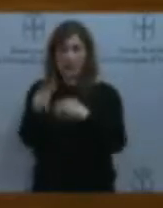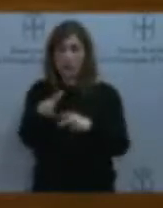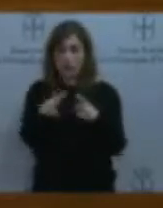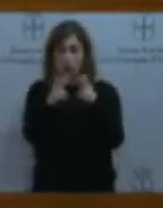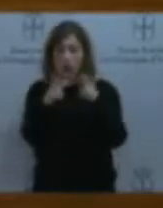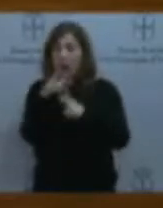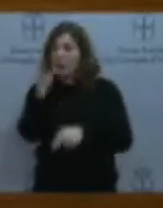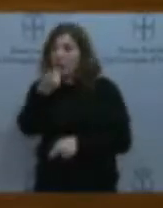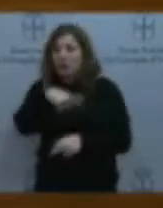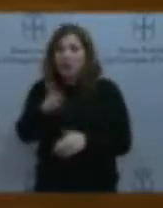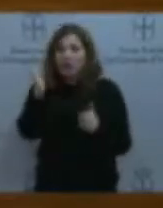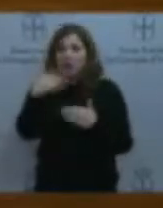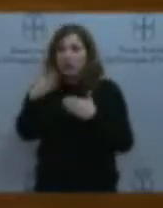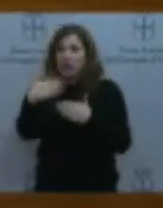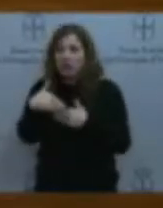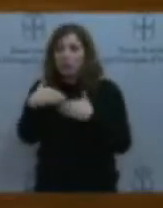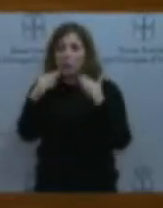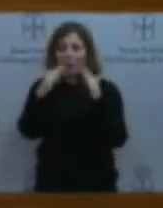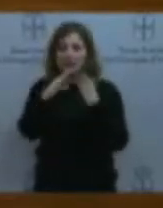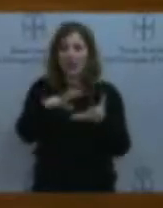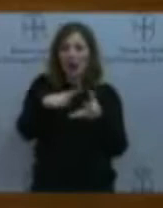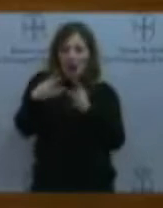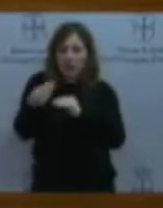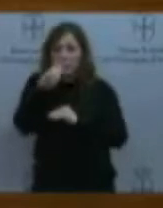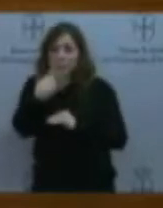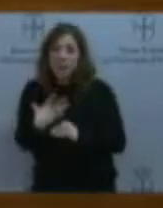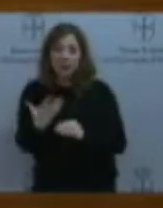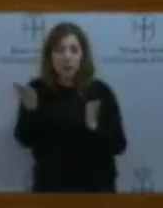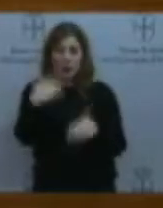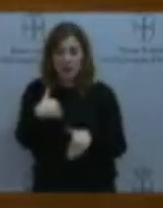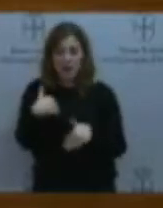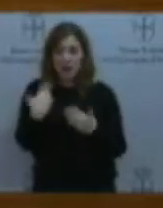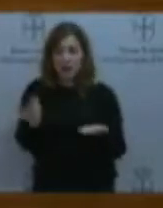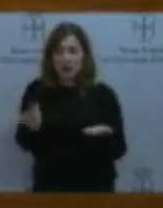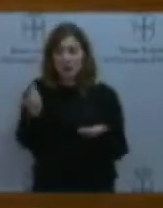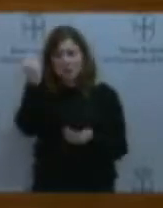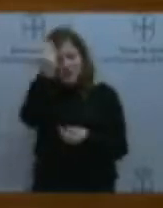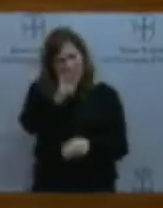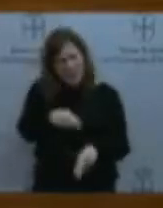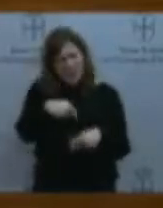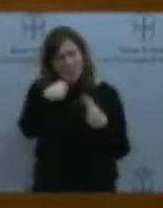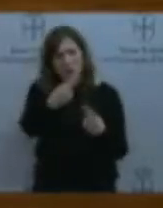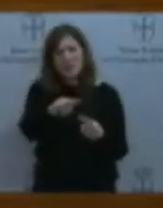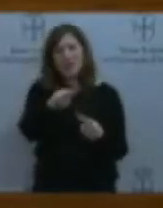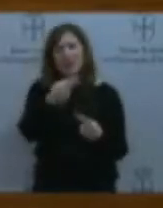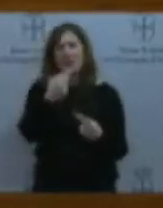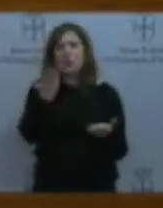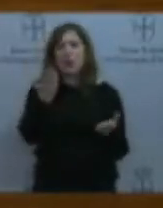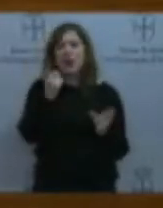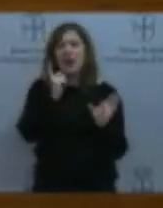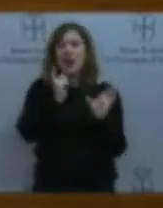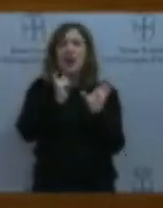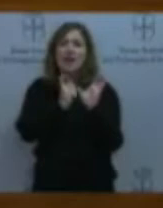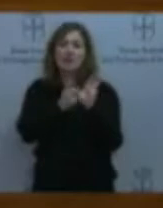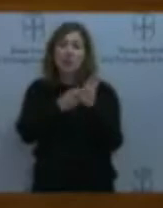disponíamos de una que estuviese suficientemente acondicionada? ¿Ustedes creen que la respuesta de que es que en Extremadura, solo Extremadura está por